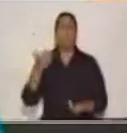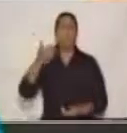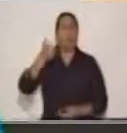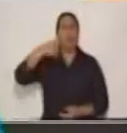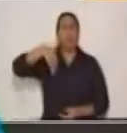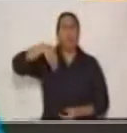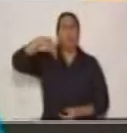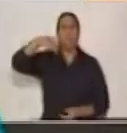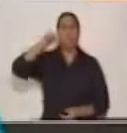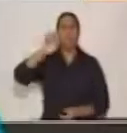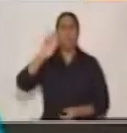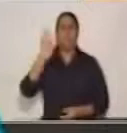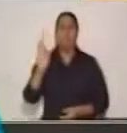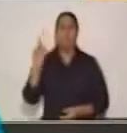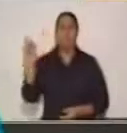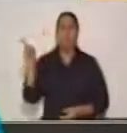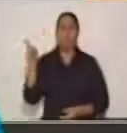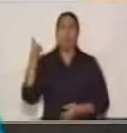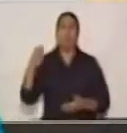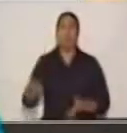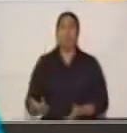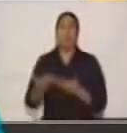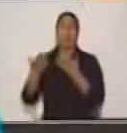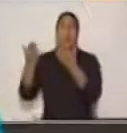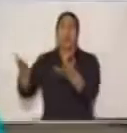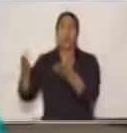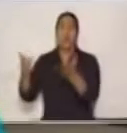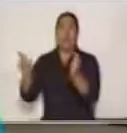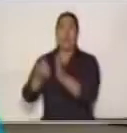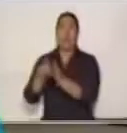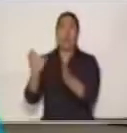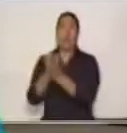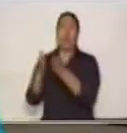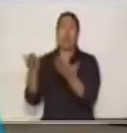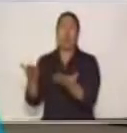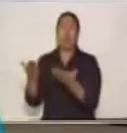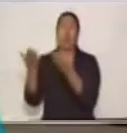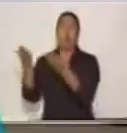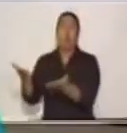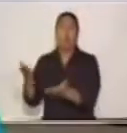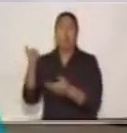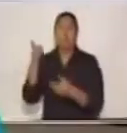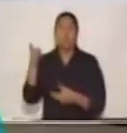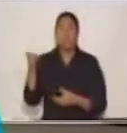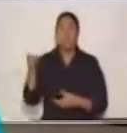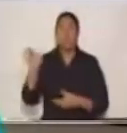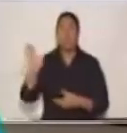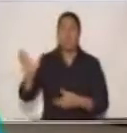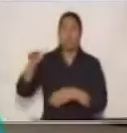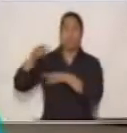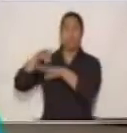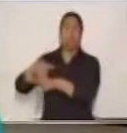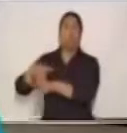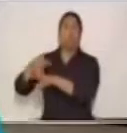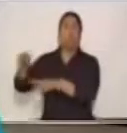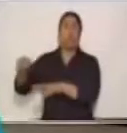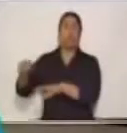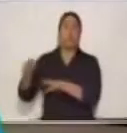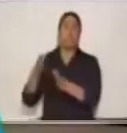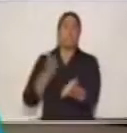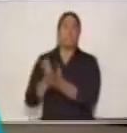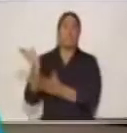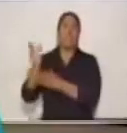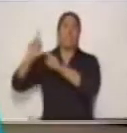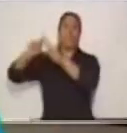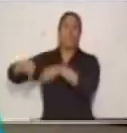garantía constitucional que se le otorga a una persona cuando está siendo vulnerada por sus derechos, es decir, sucede en algún